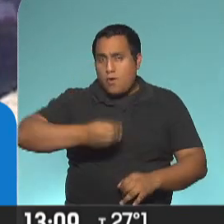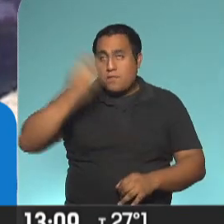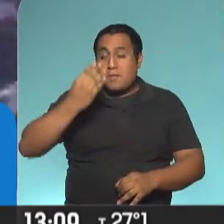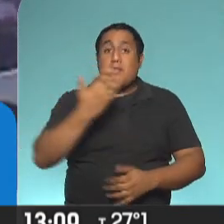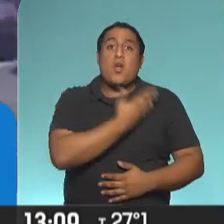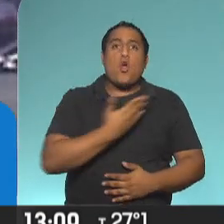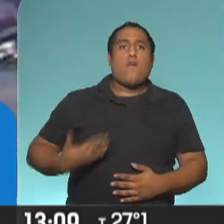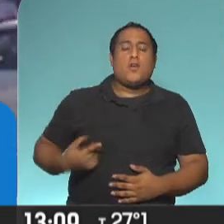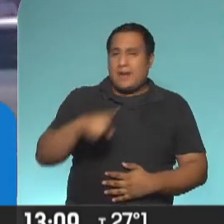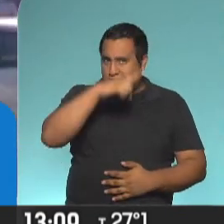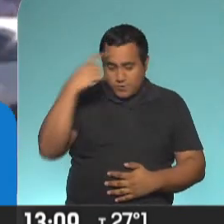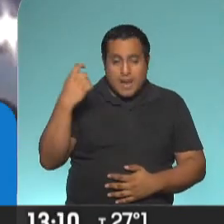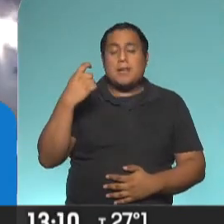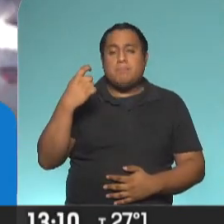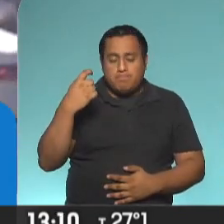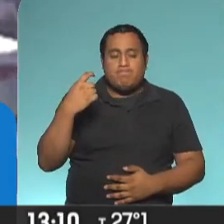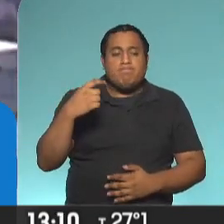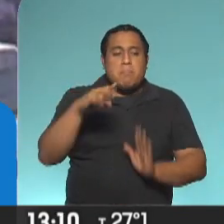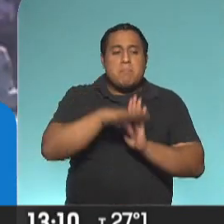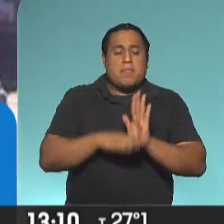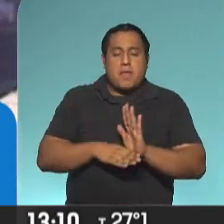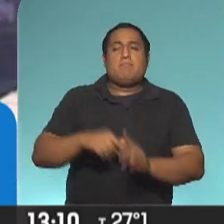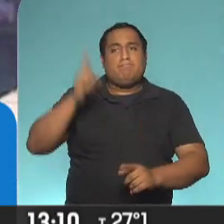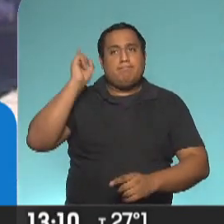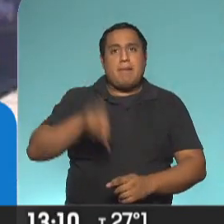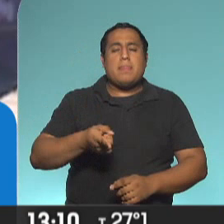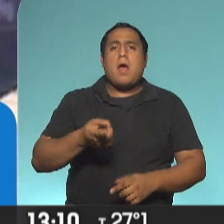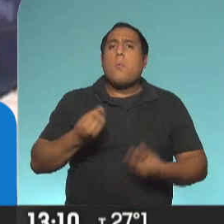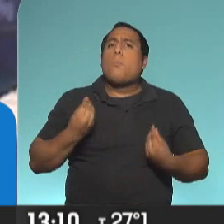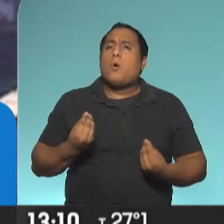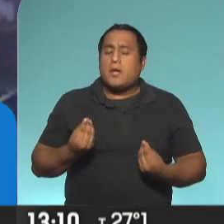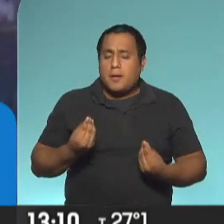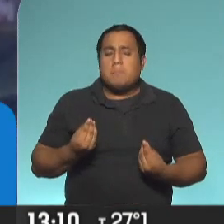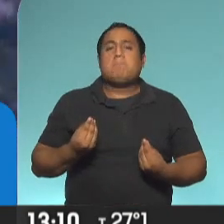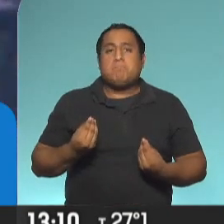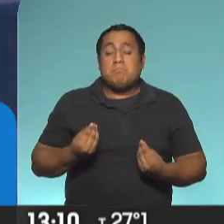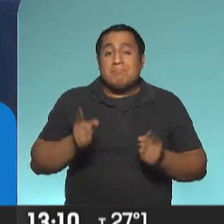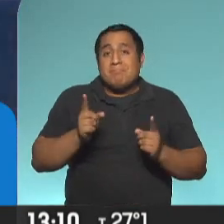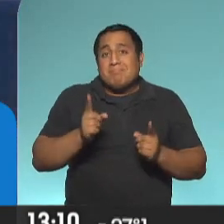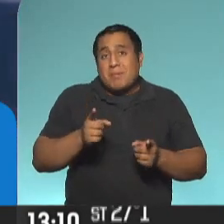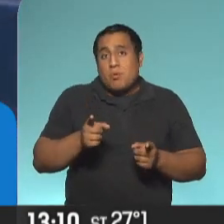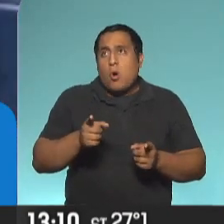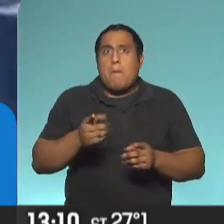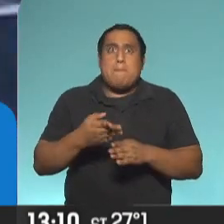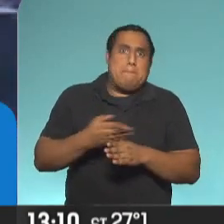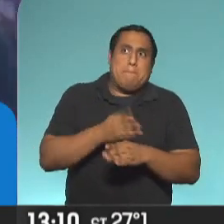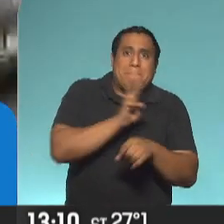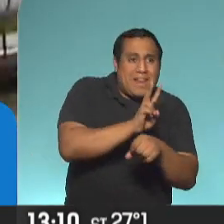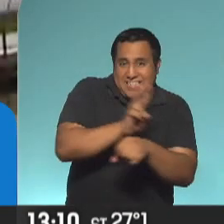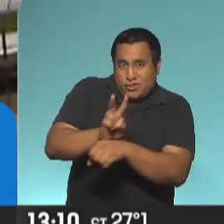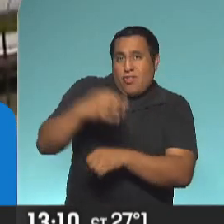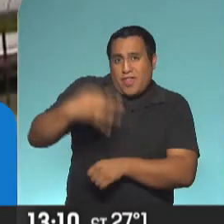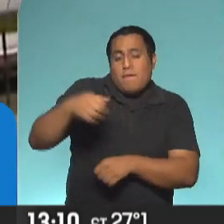gobierno nacional dispuso la medida a raíz justamente de lo que significa la prevención en